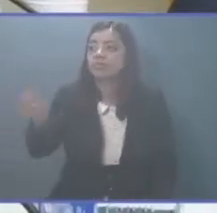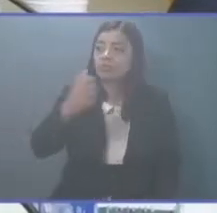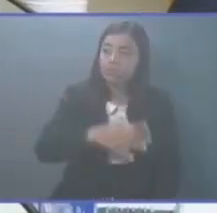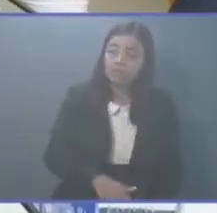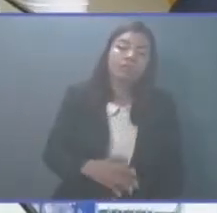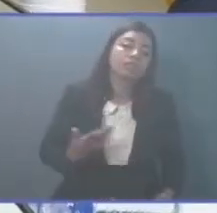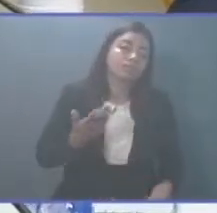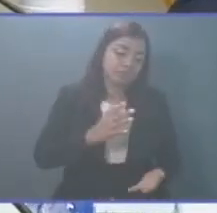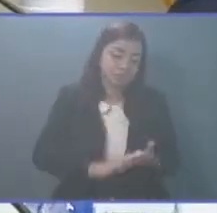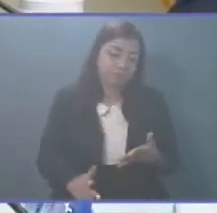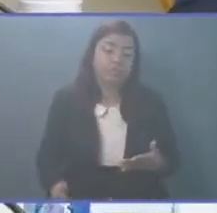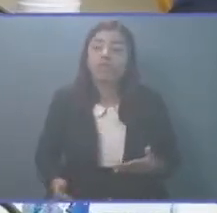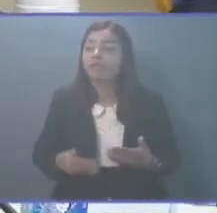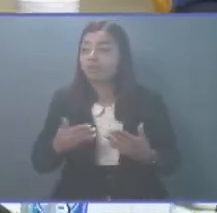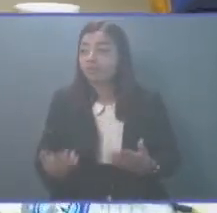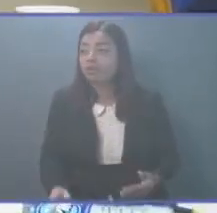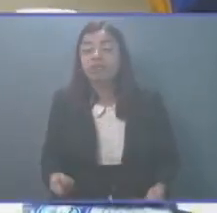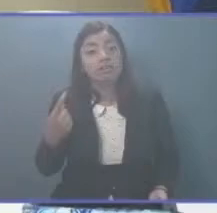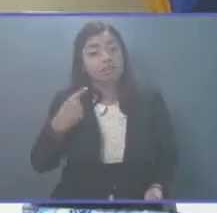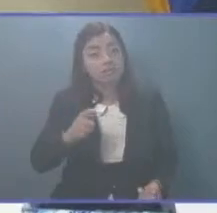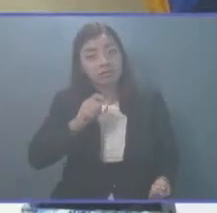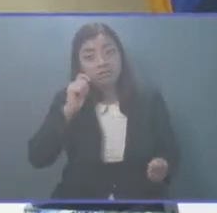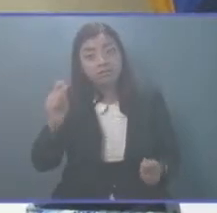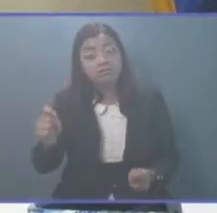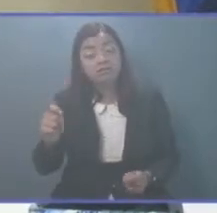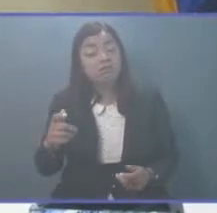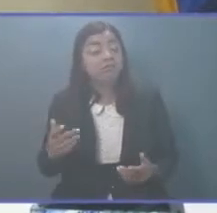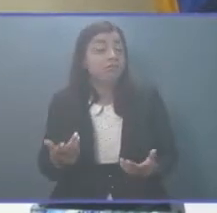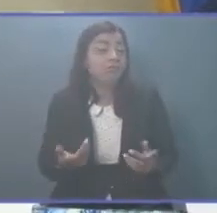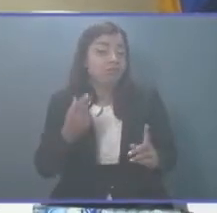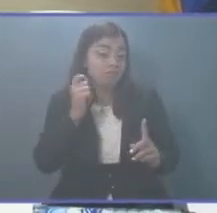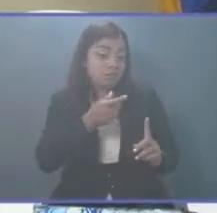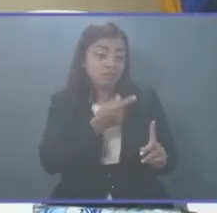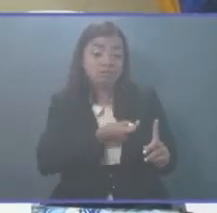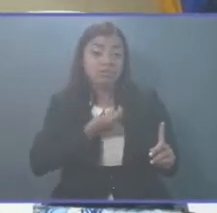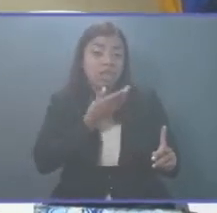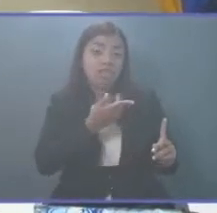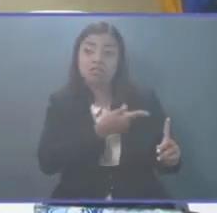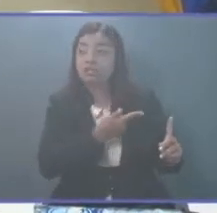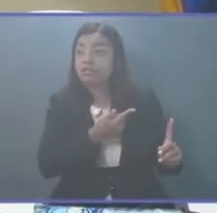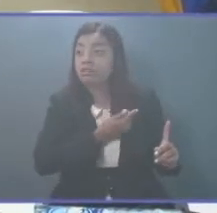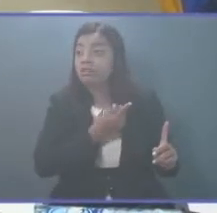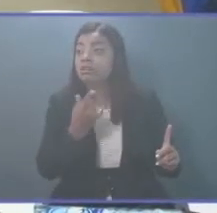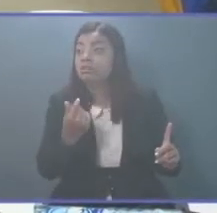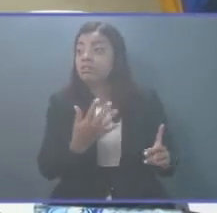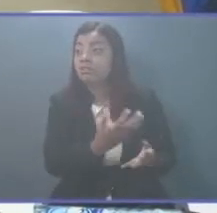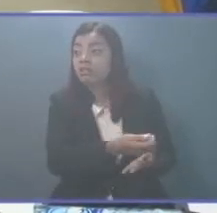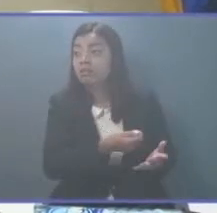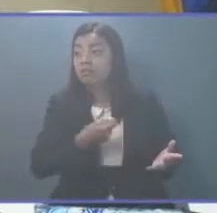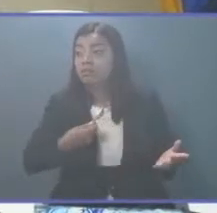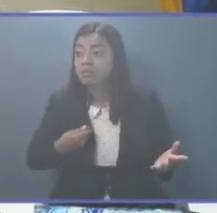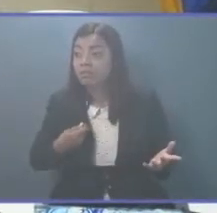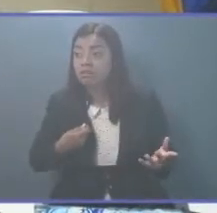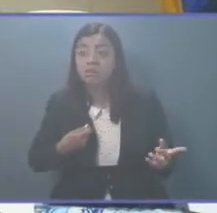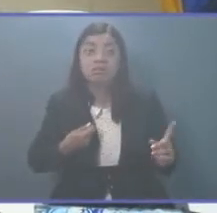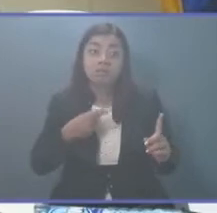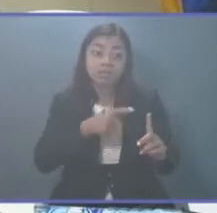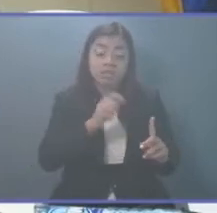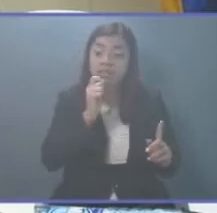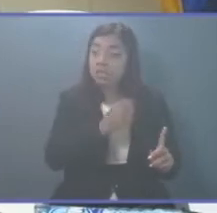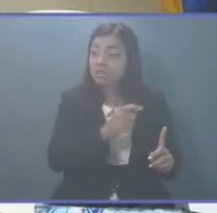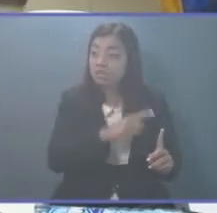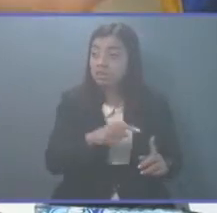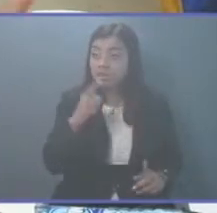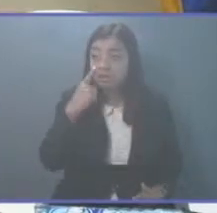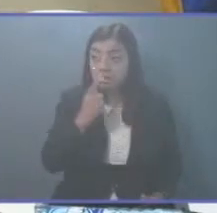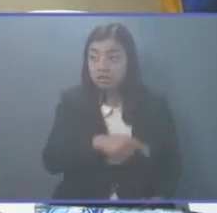había pagado al coyote, las personas denunciaban al coyote para recuperar su pisto. Ya cuando el coyote se veía que había una denuncia, llegaba y le decía: